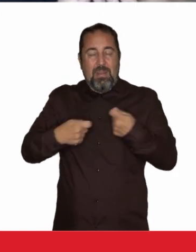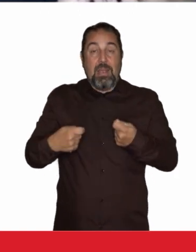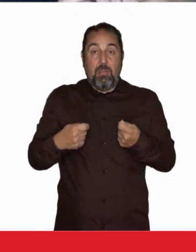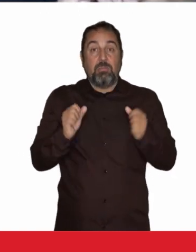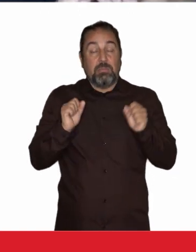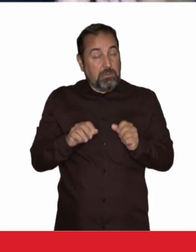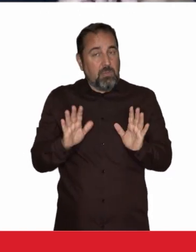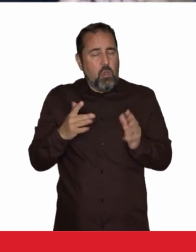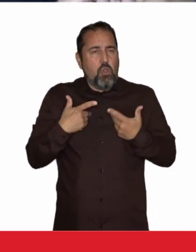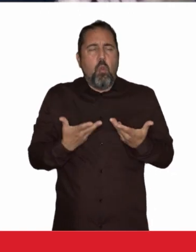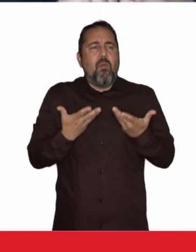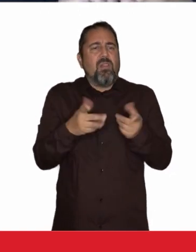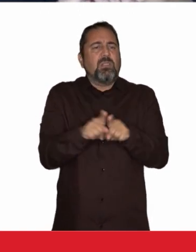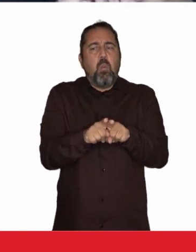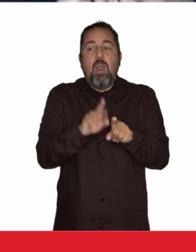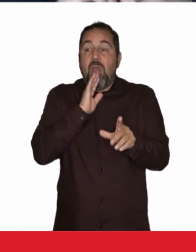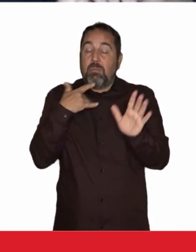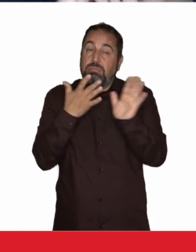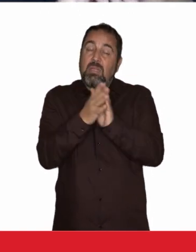servicios ofrecemos a cada segmento de mercado?